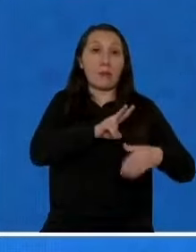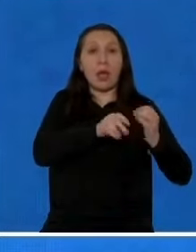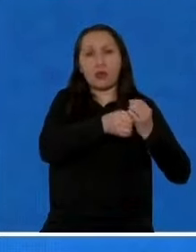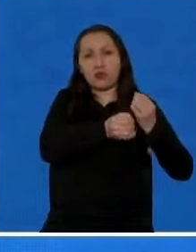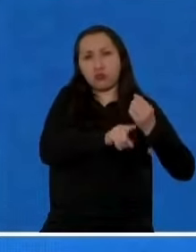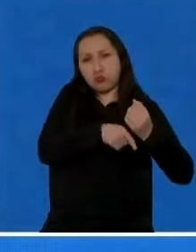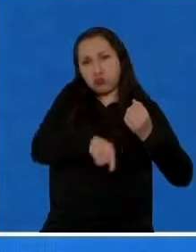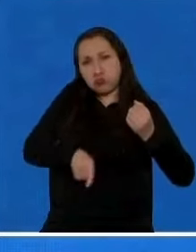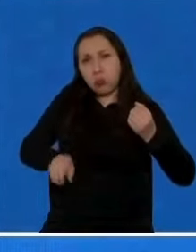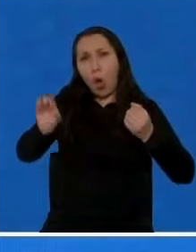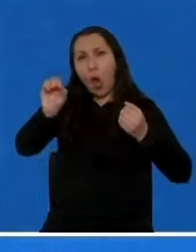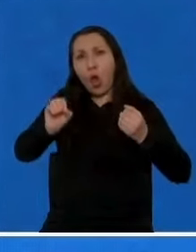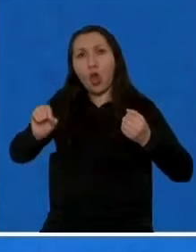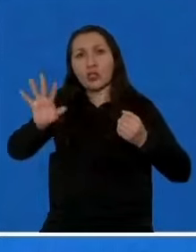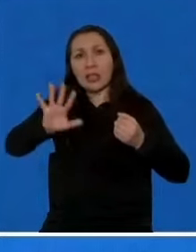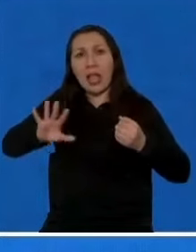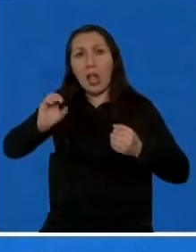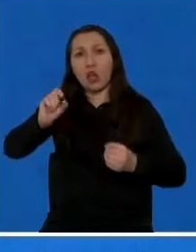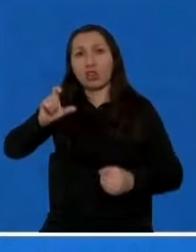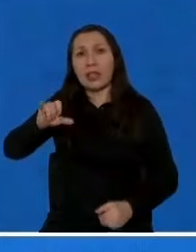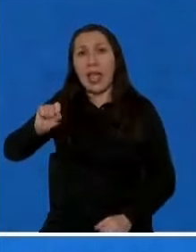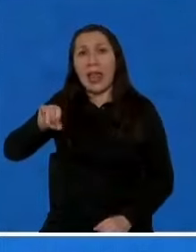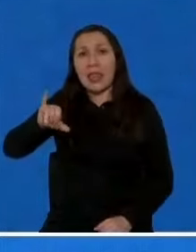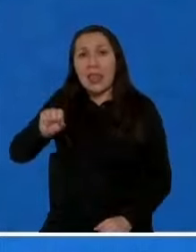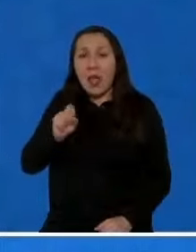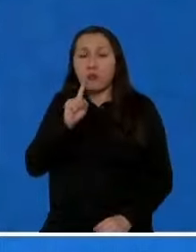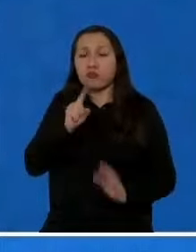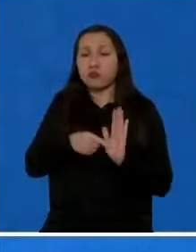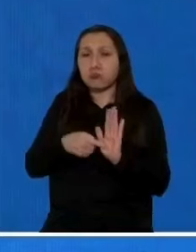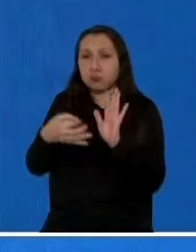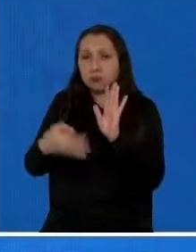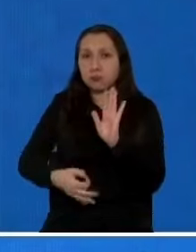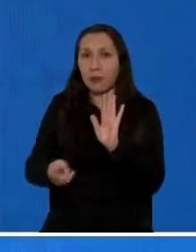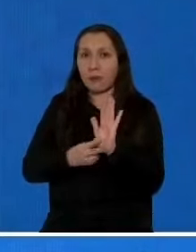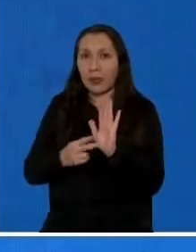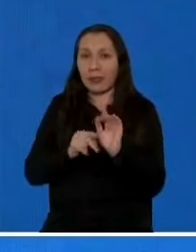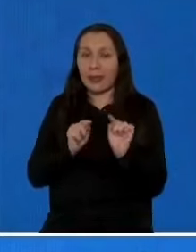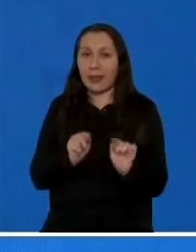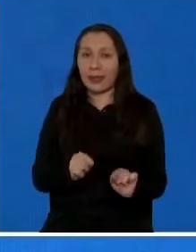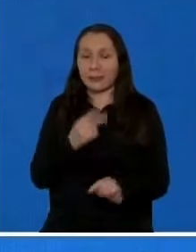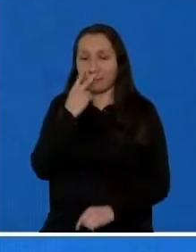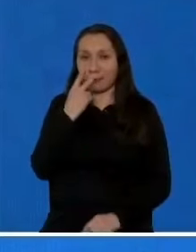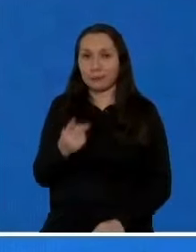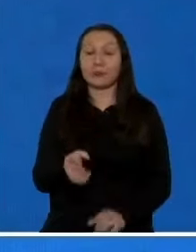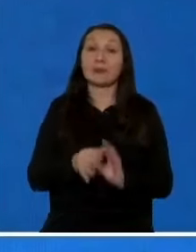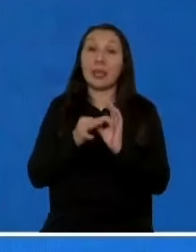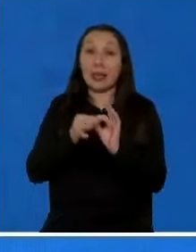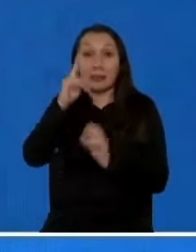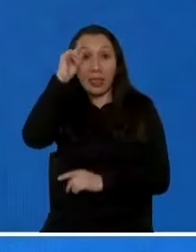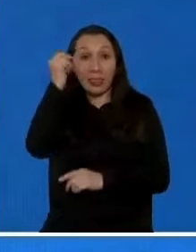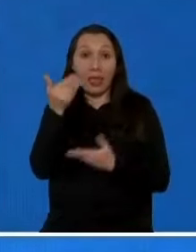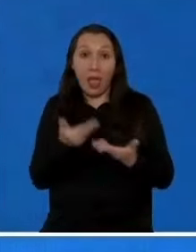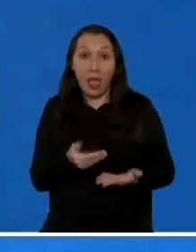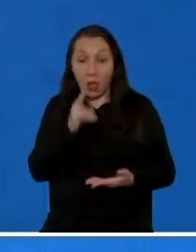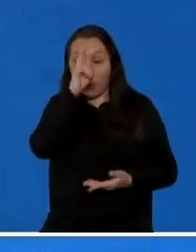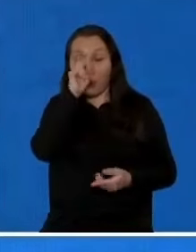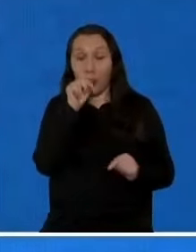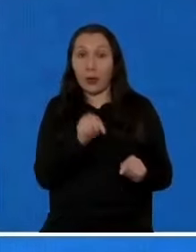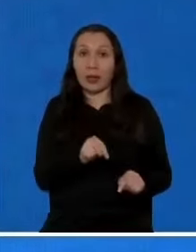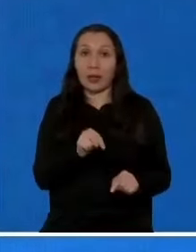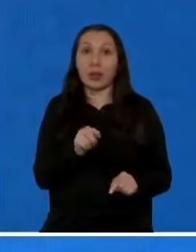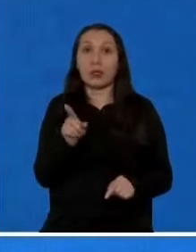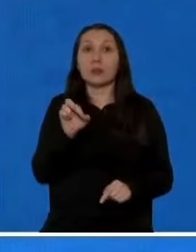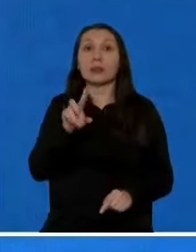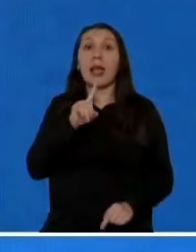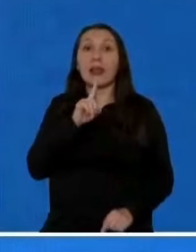hasta Oceanía, es una muestra patente de aquello. Gracias a iniciativas como esta, como el